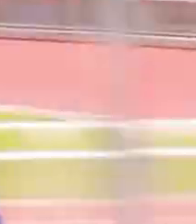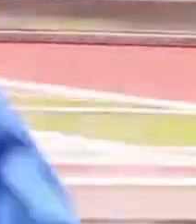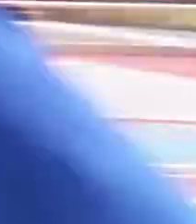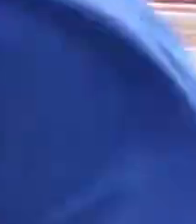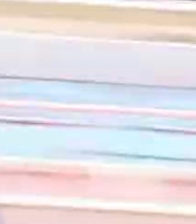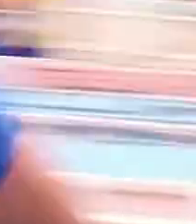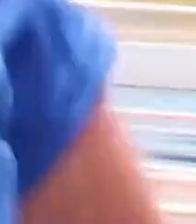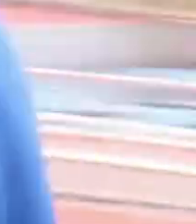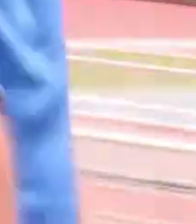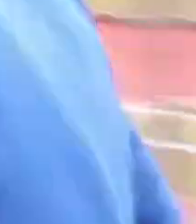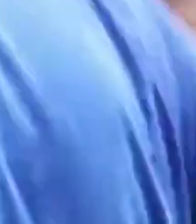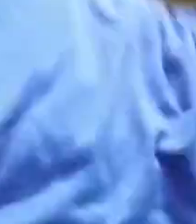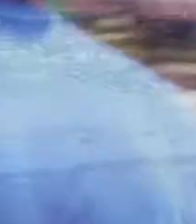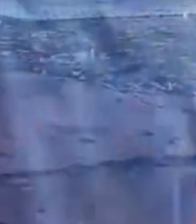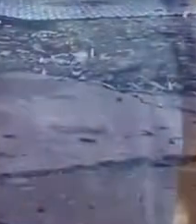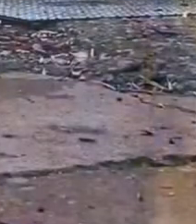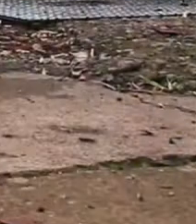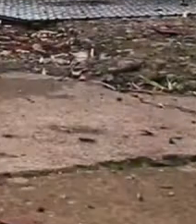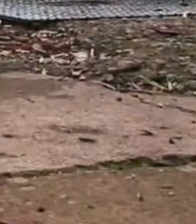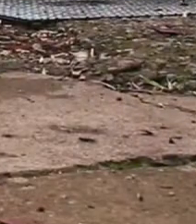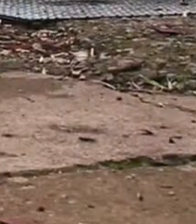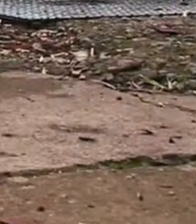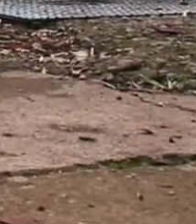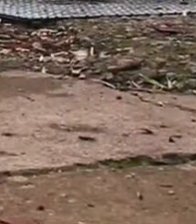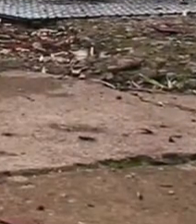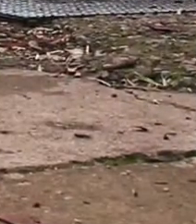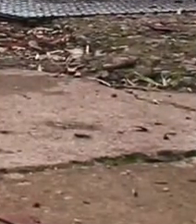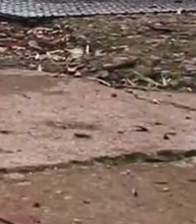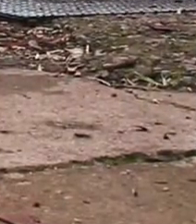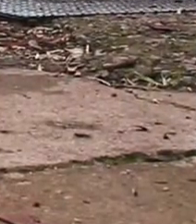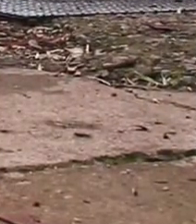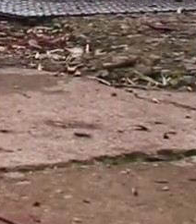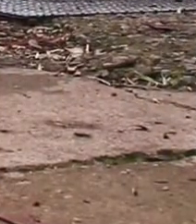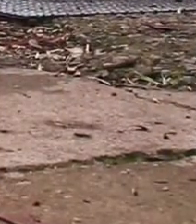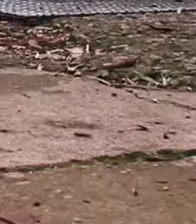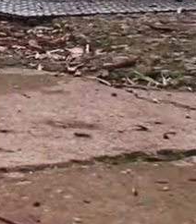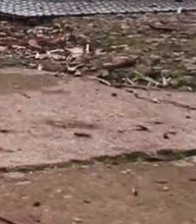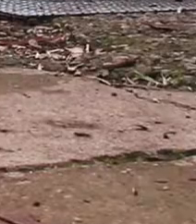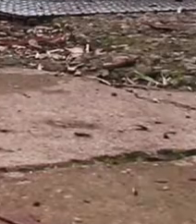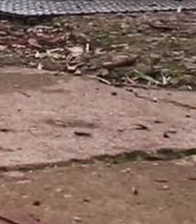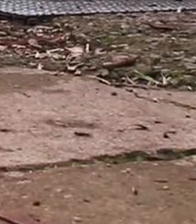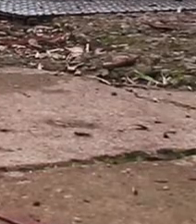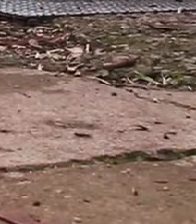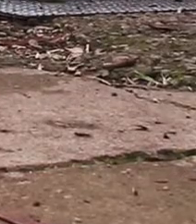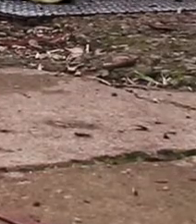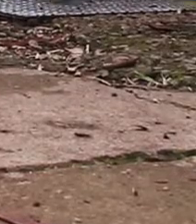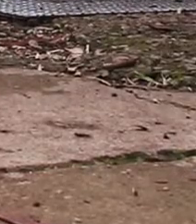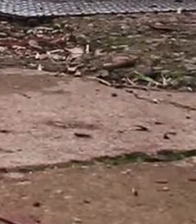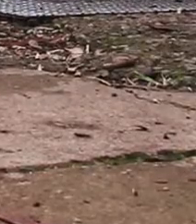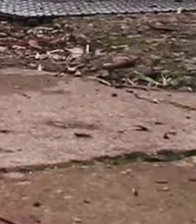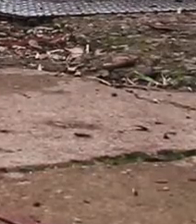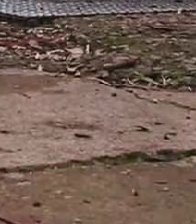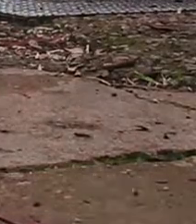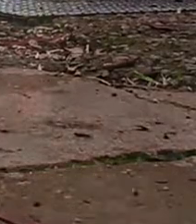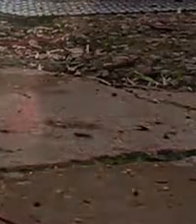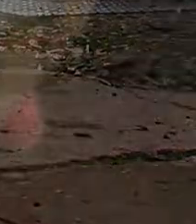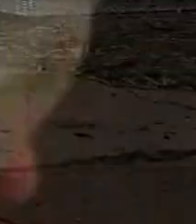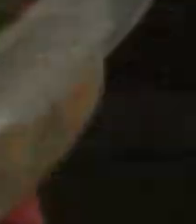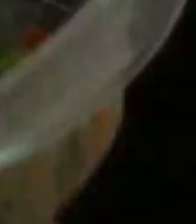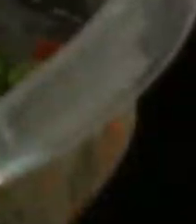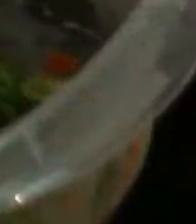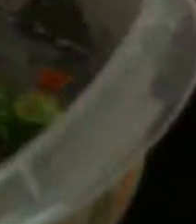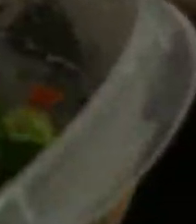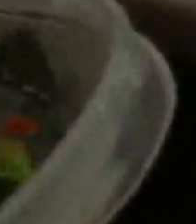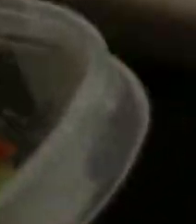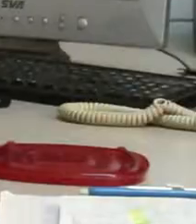Estamos, como quien dice, ya en la recta final y hay que cuidarse mucho, ¿verdad? Anda en el ambiente, de todas